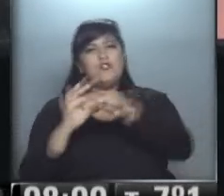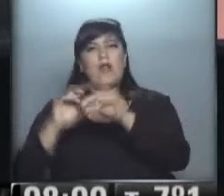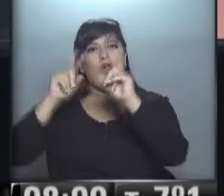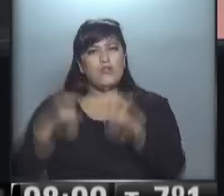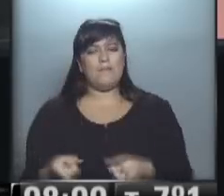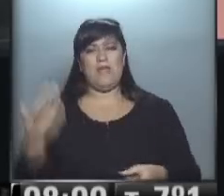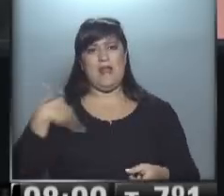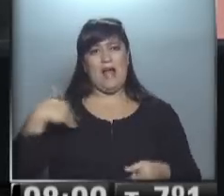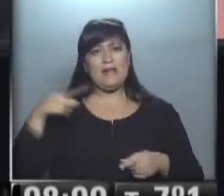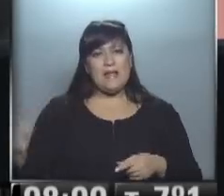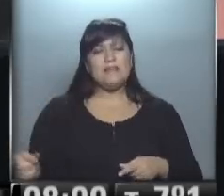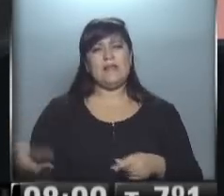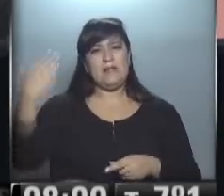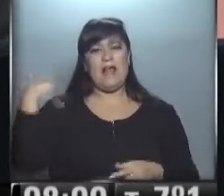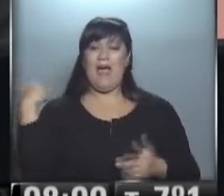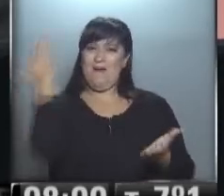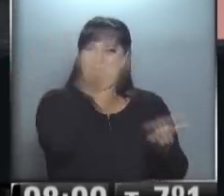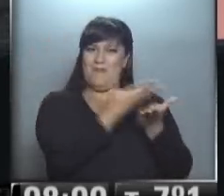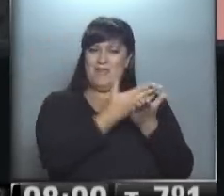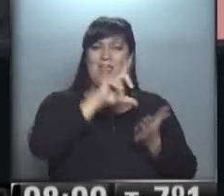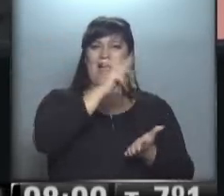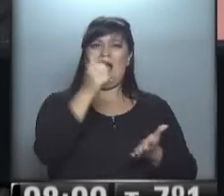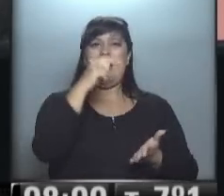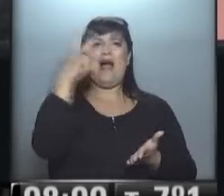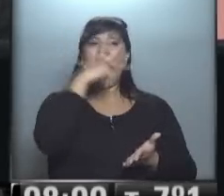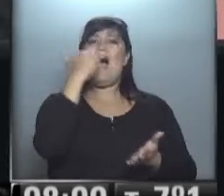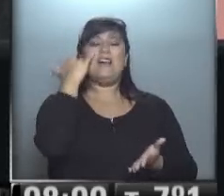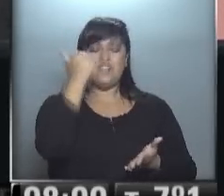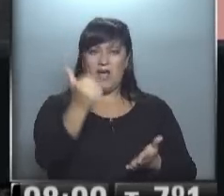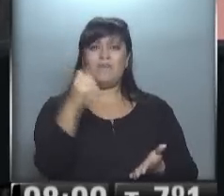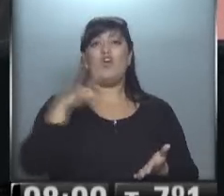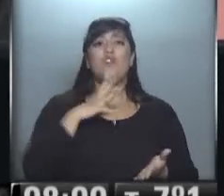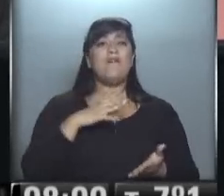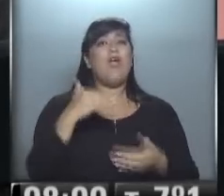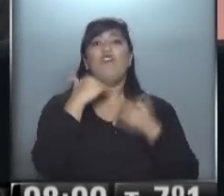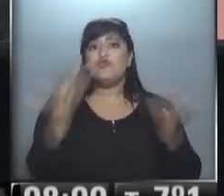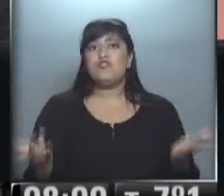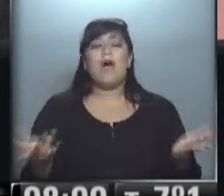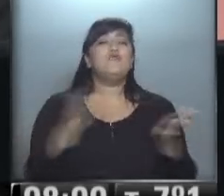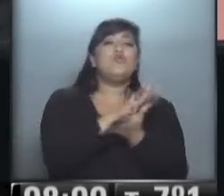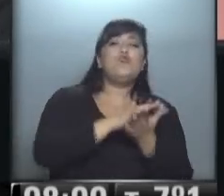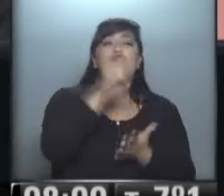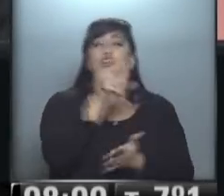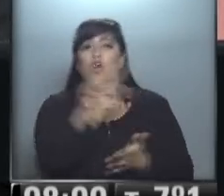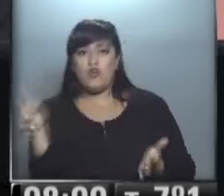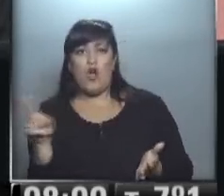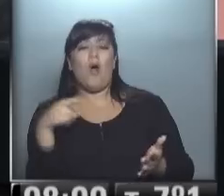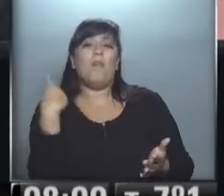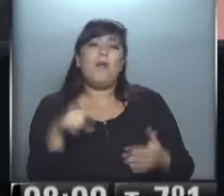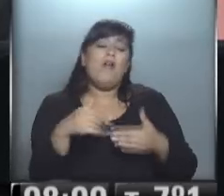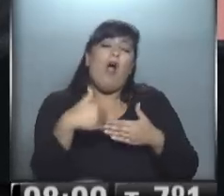Argentina ha llevado ante la Corte Internacional de la haa todavía no se sabe con Qué suerte Obviamente el pronóstico es